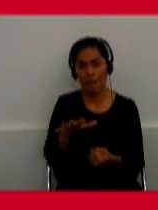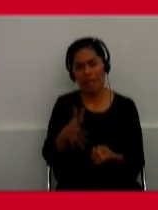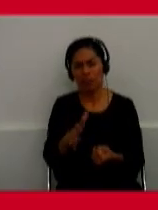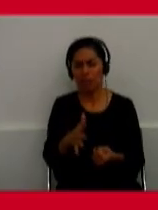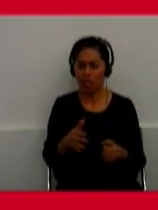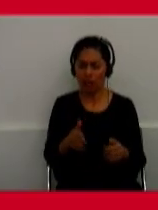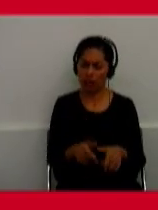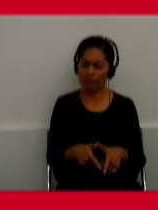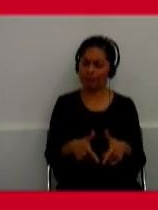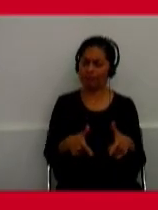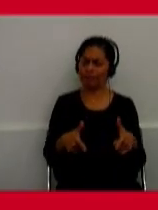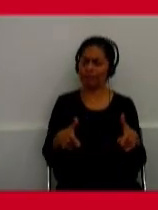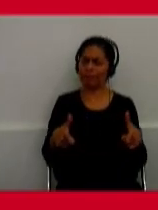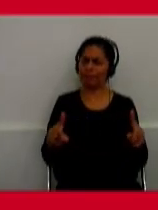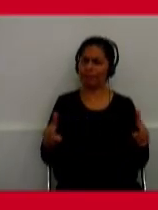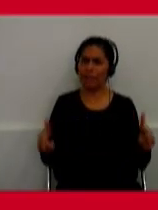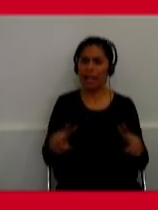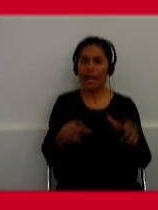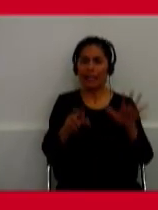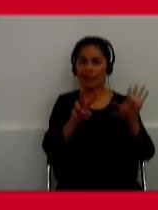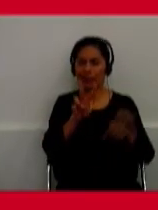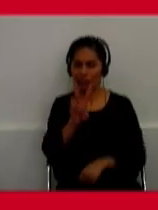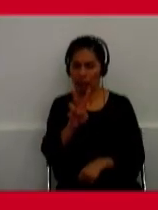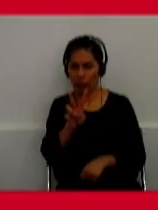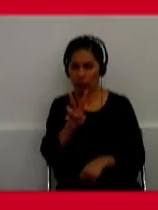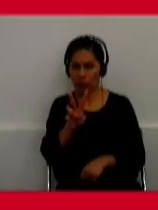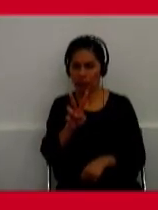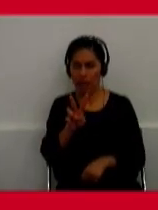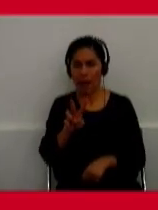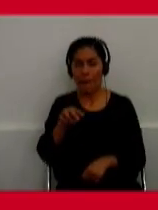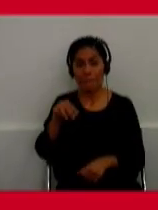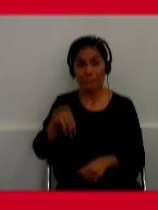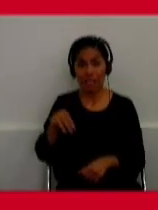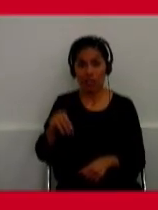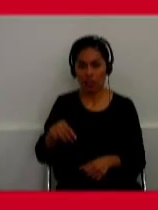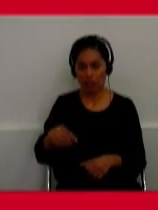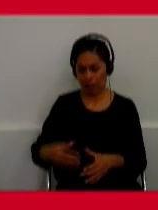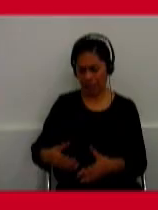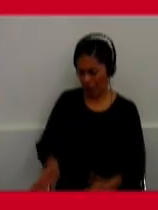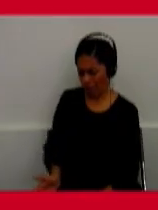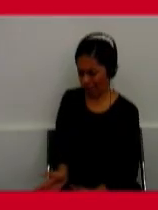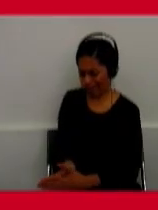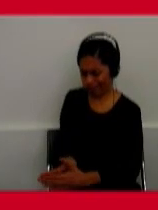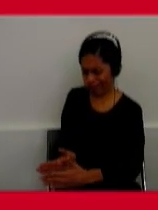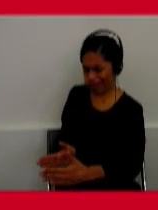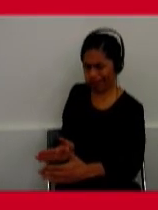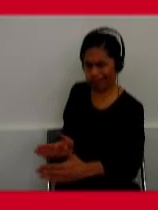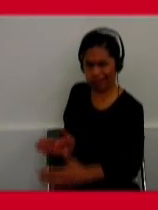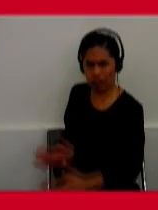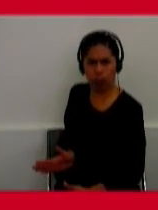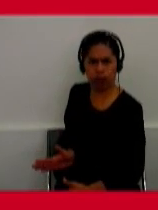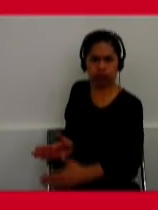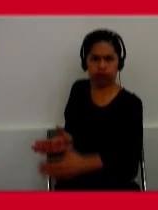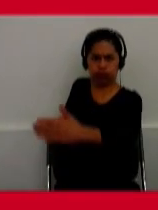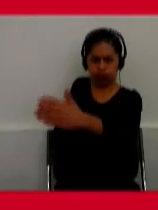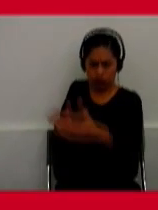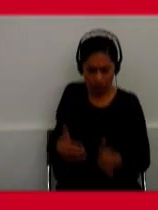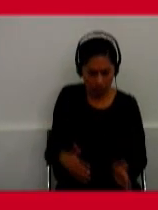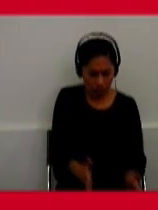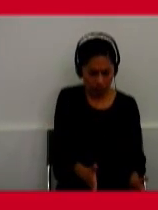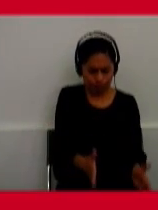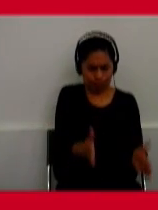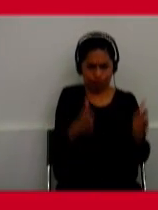de diámetro, ¿no? Con paredes de 5 metros, paredes de la parte vertical, ¿no? Y 4 espesadores de este tipo, ¿no? Para